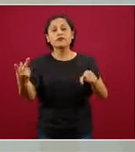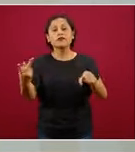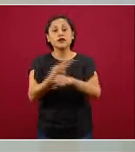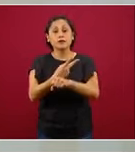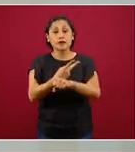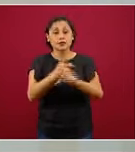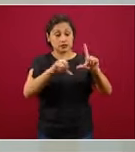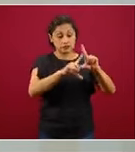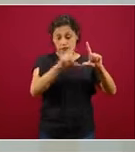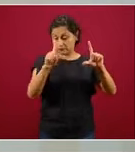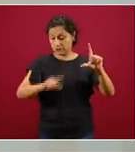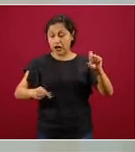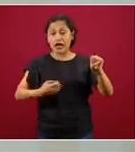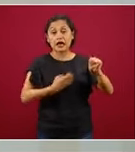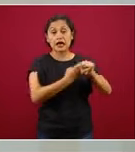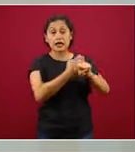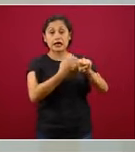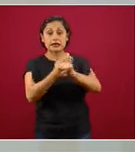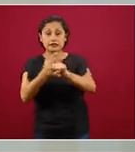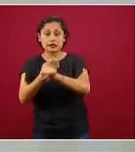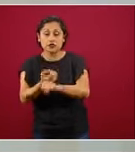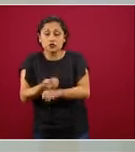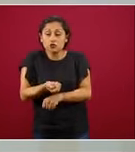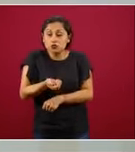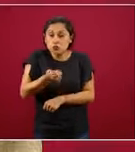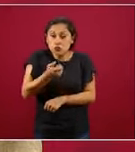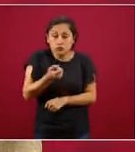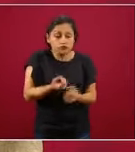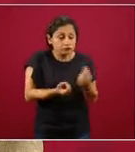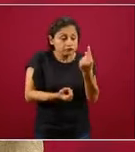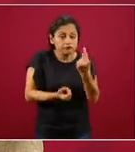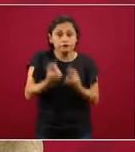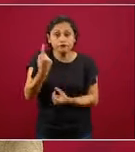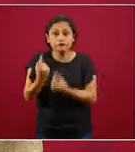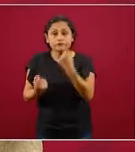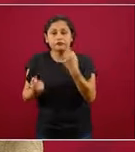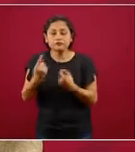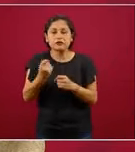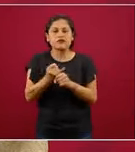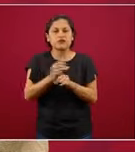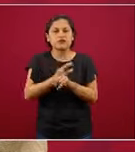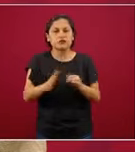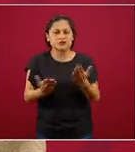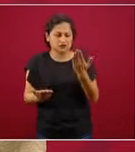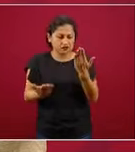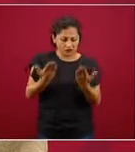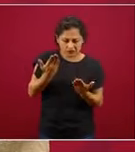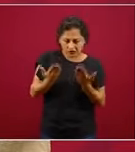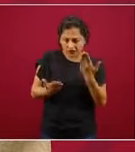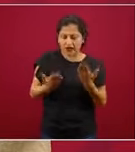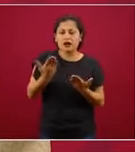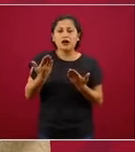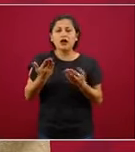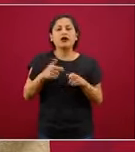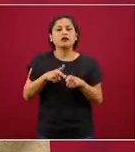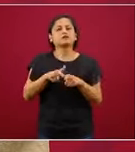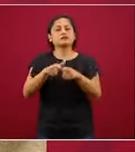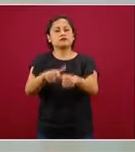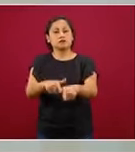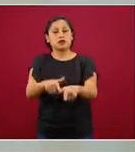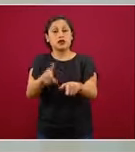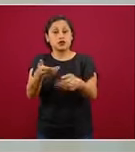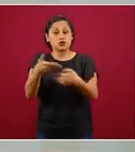pocos estados la información era inconsistente. Concretamente, la información sobre el curso de la epidemia,